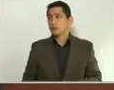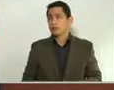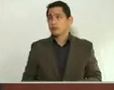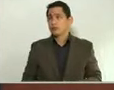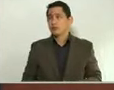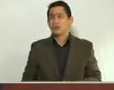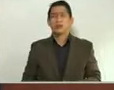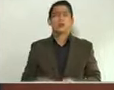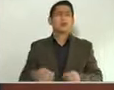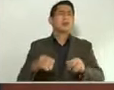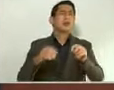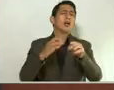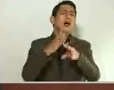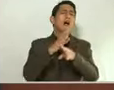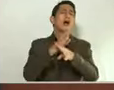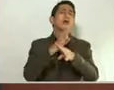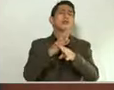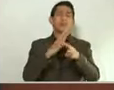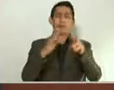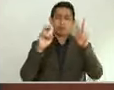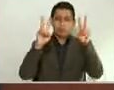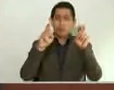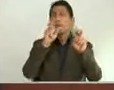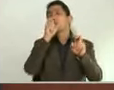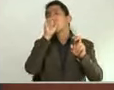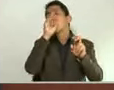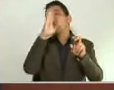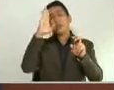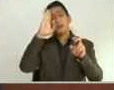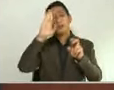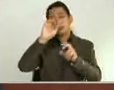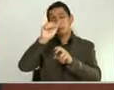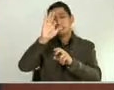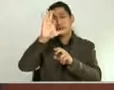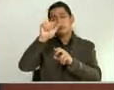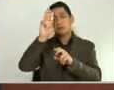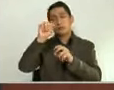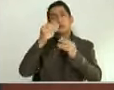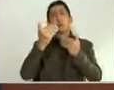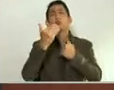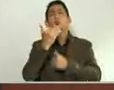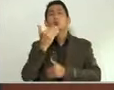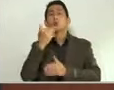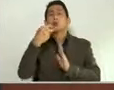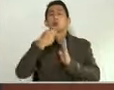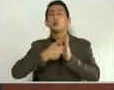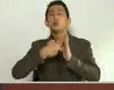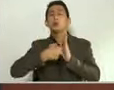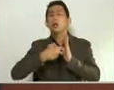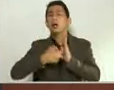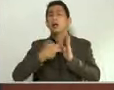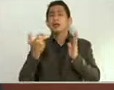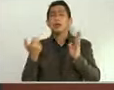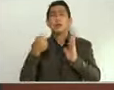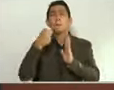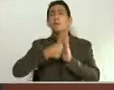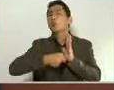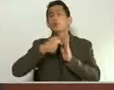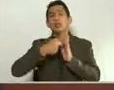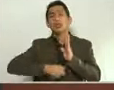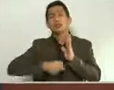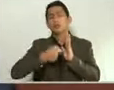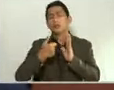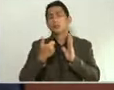del tema del ATM, de las multas, ¿cómo va a ser en adelante? Muchos viven solo de eso, con su carrito, y por